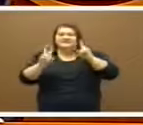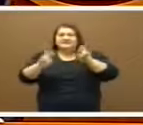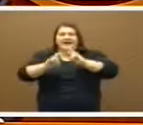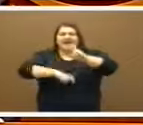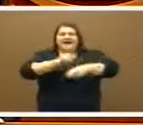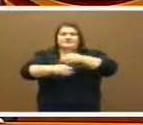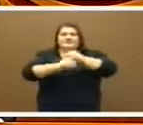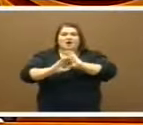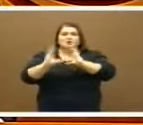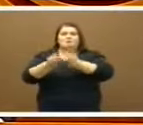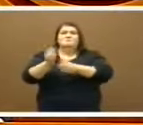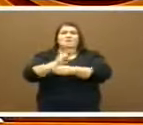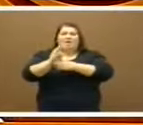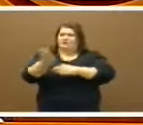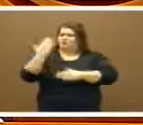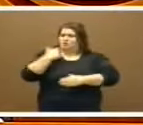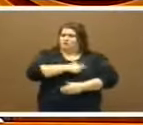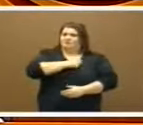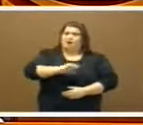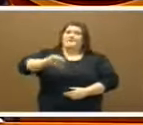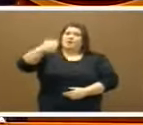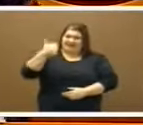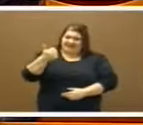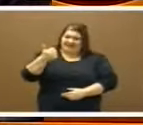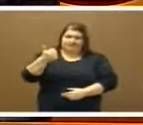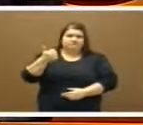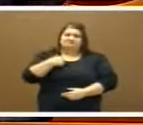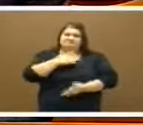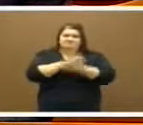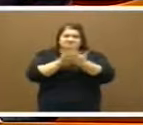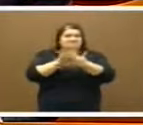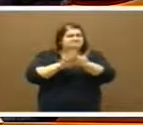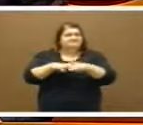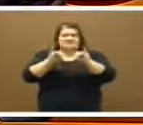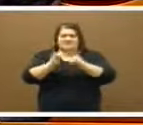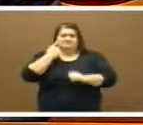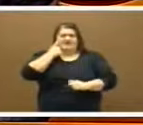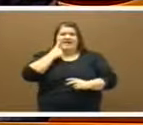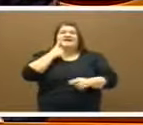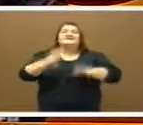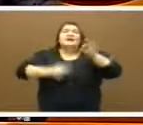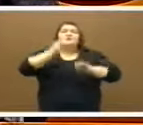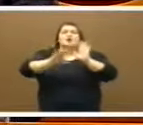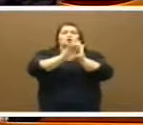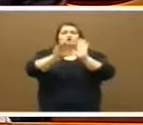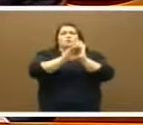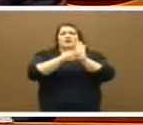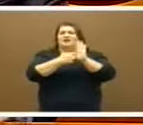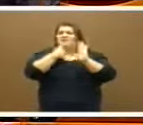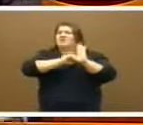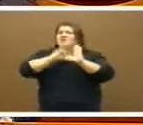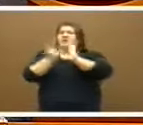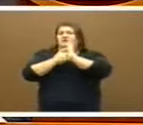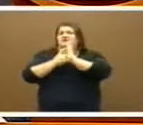enmiendas del Grupo Popular aprobadas en la Comisión de Hacienda. El Tribunal Constitucional, señor Amado, reconoce la